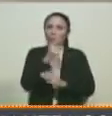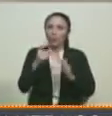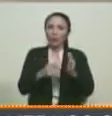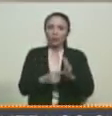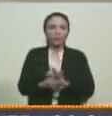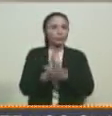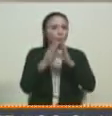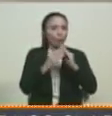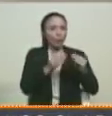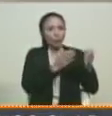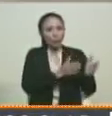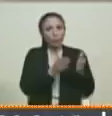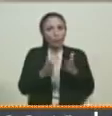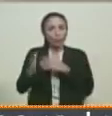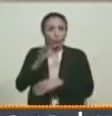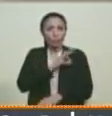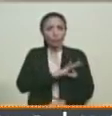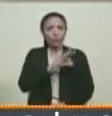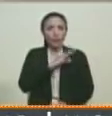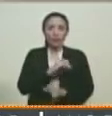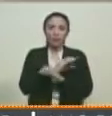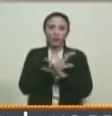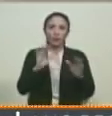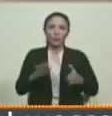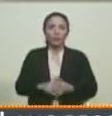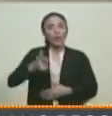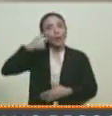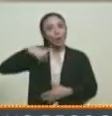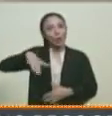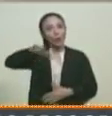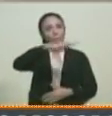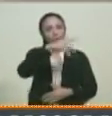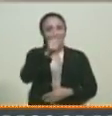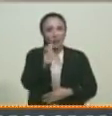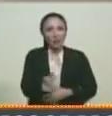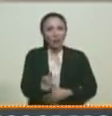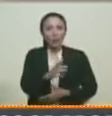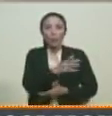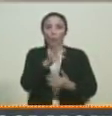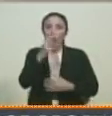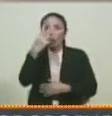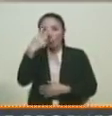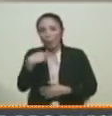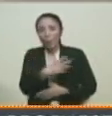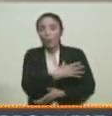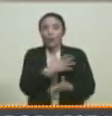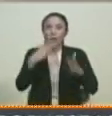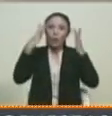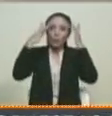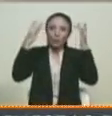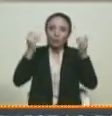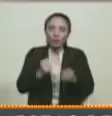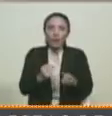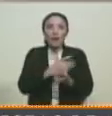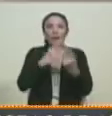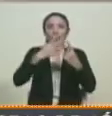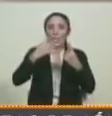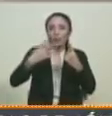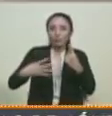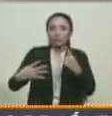en todos los sectores sociales. Los campesinos, campesinas, en la clase media, en los profesionales, en la